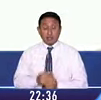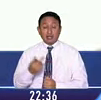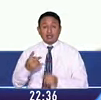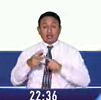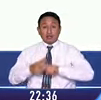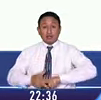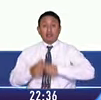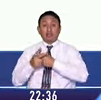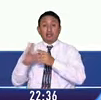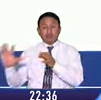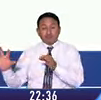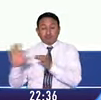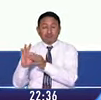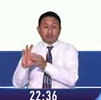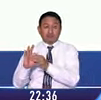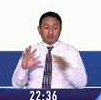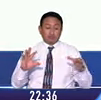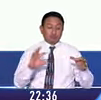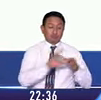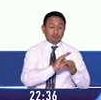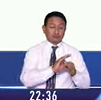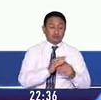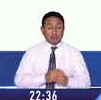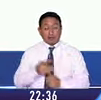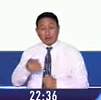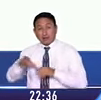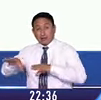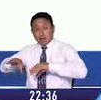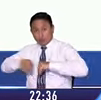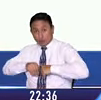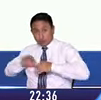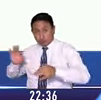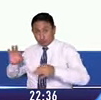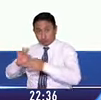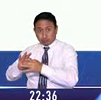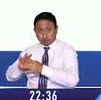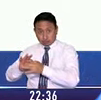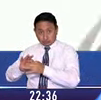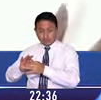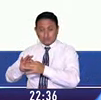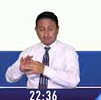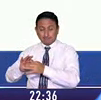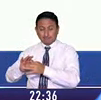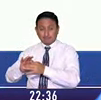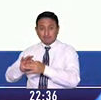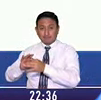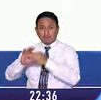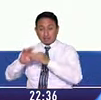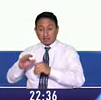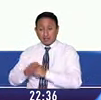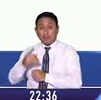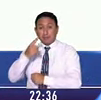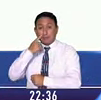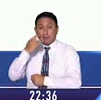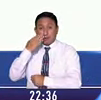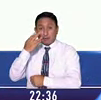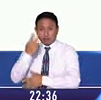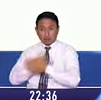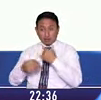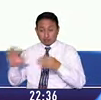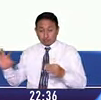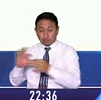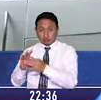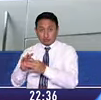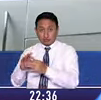¿sí? Cuando en la adopción se da el emparentamiento, que es lo que llama